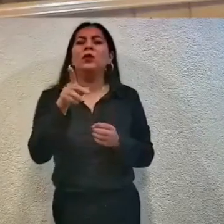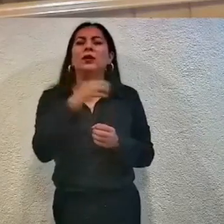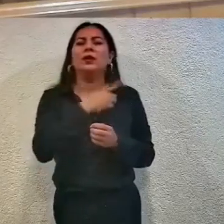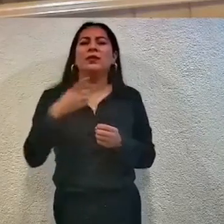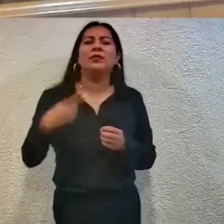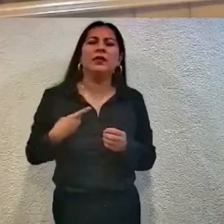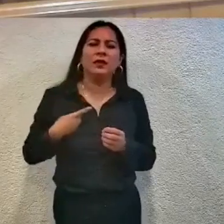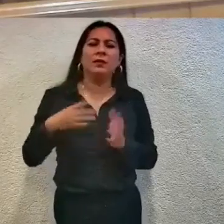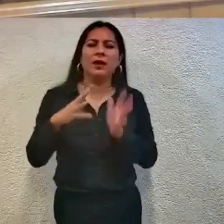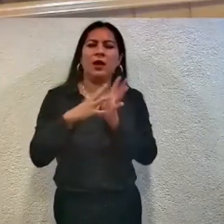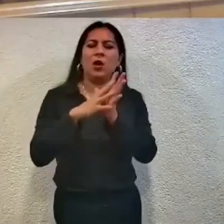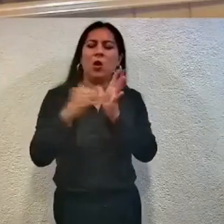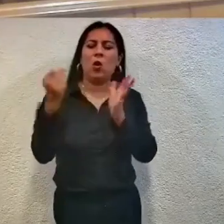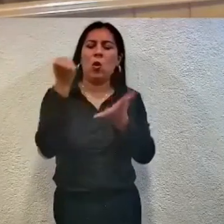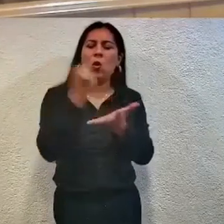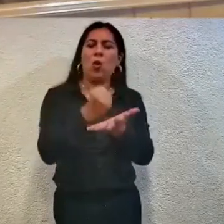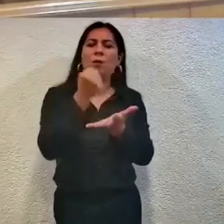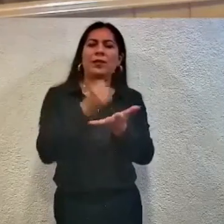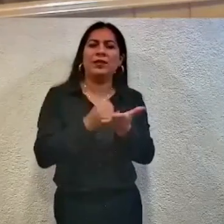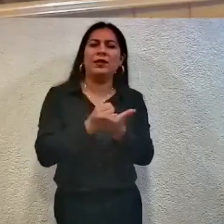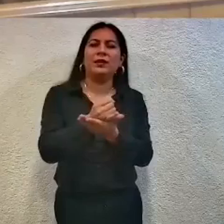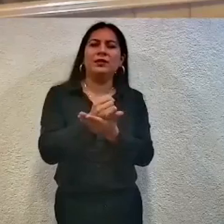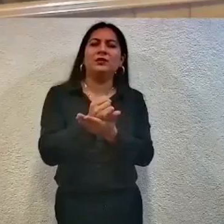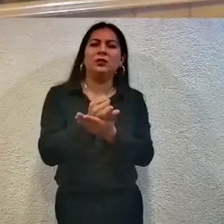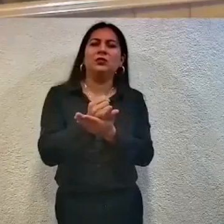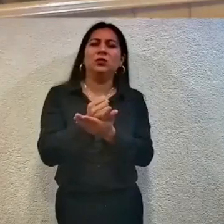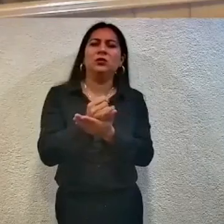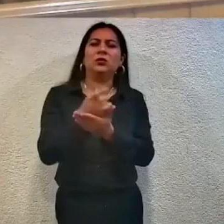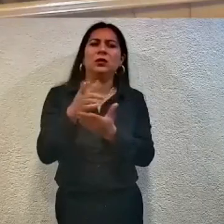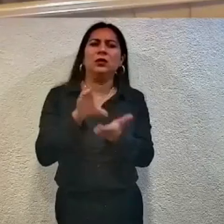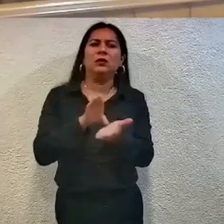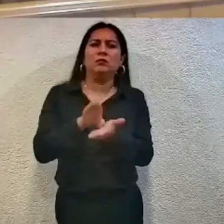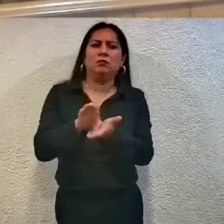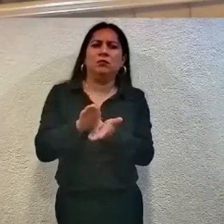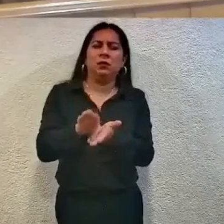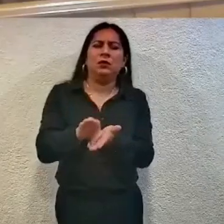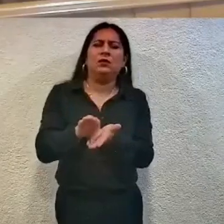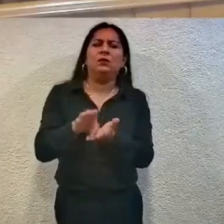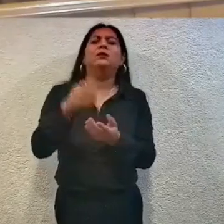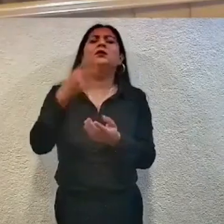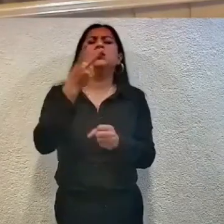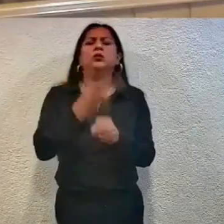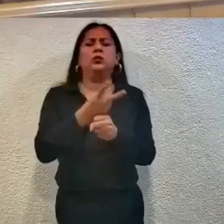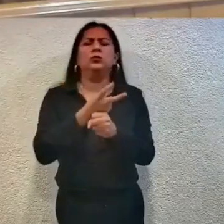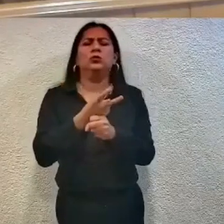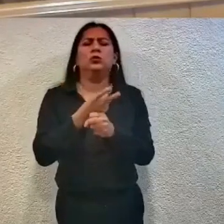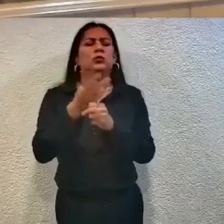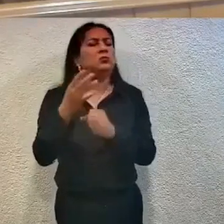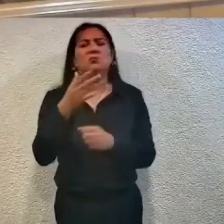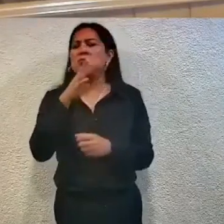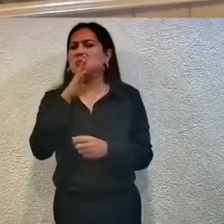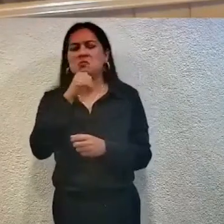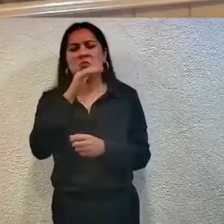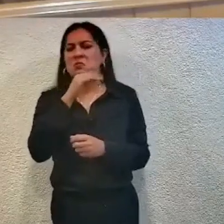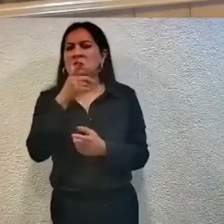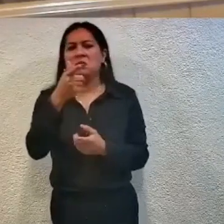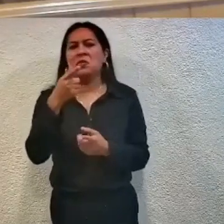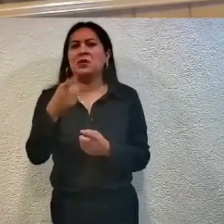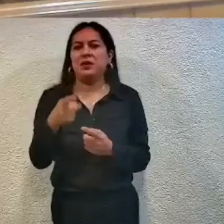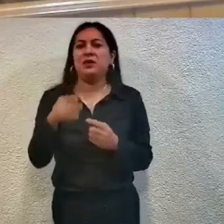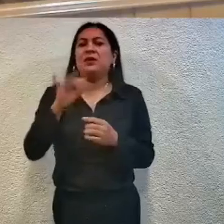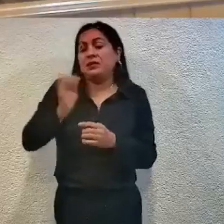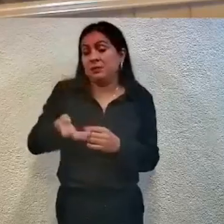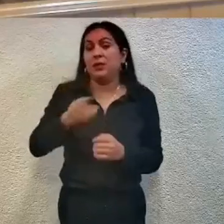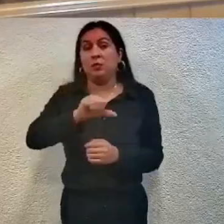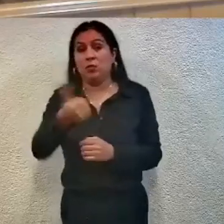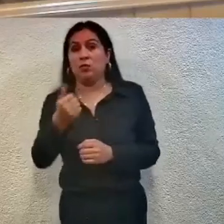/009 /2024, por lo que debe glosarse copia certificada de la sentencia a los autos del expediente acumulado. Segundo, es